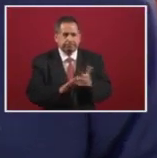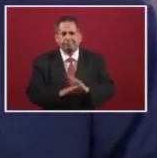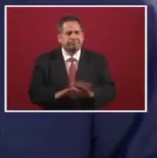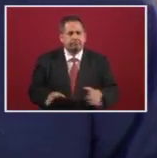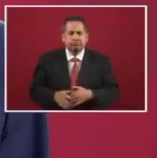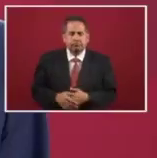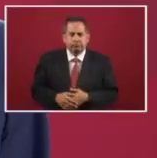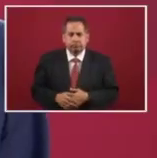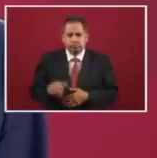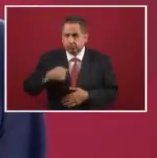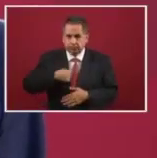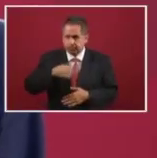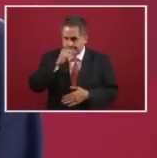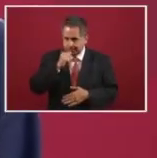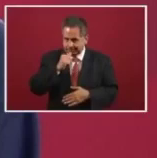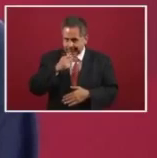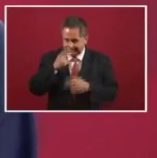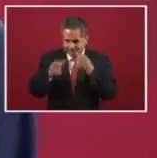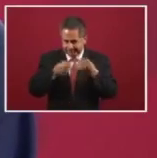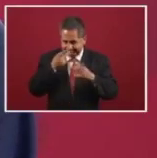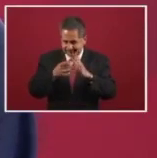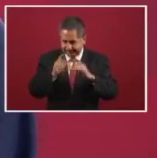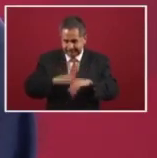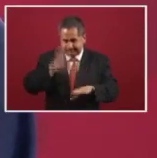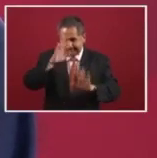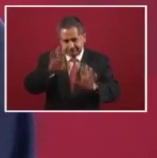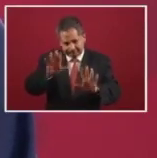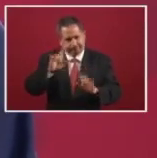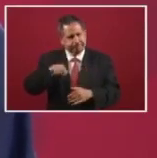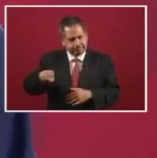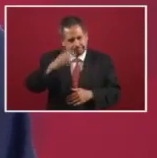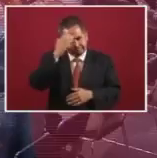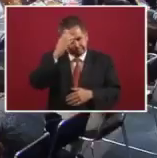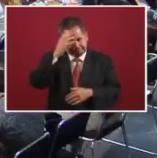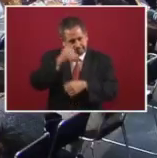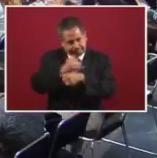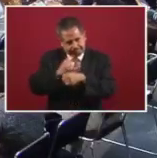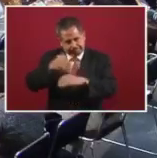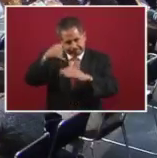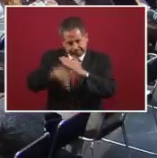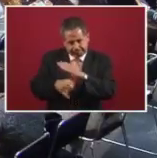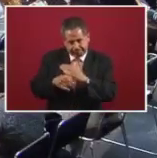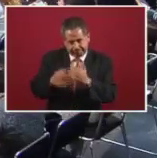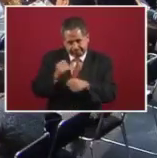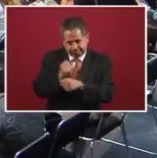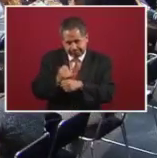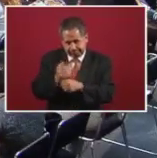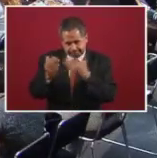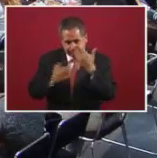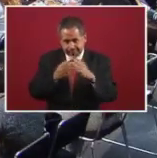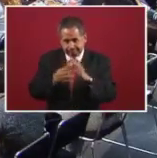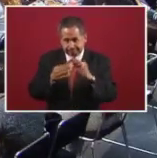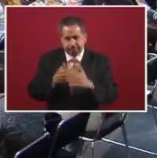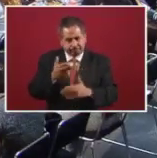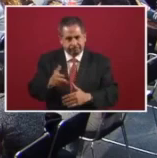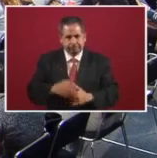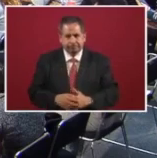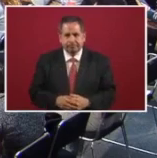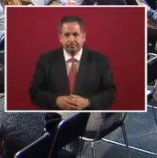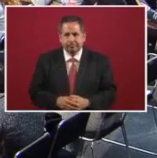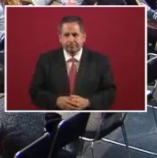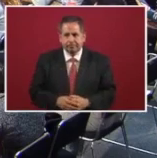Ya no puedo hablar más. Ya es cosa de que ustedes terminen de hacer la investigación.